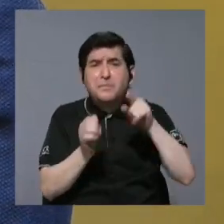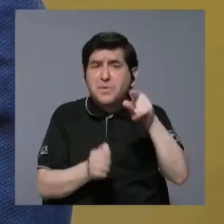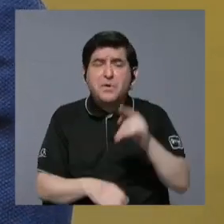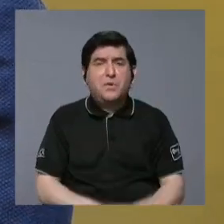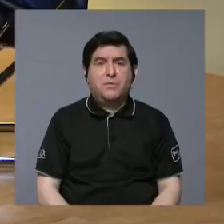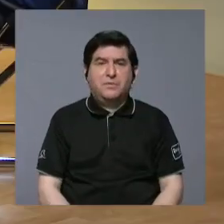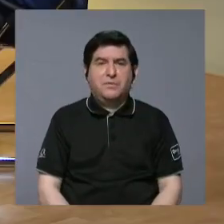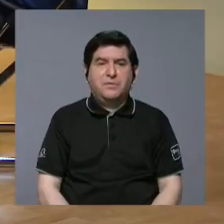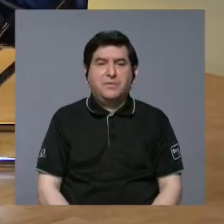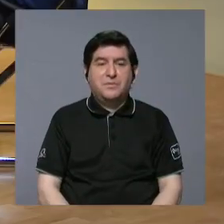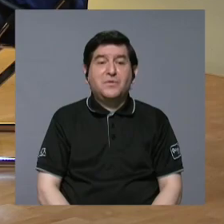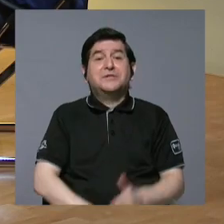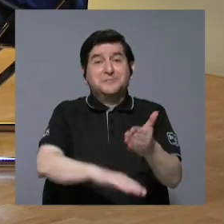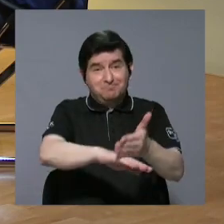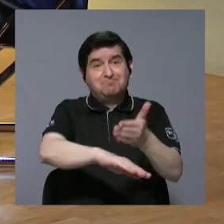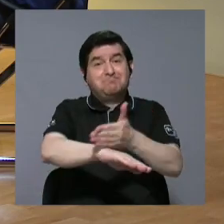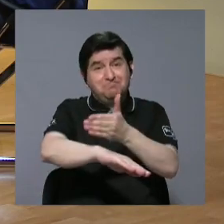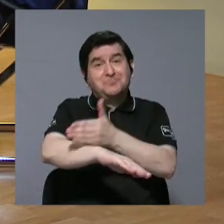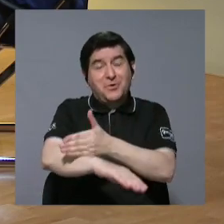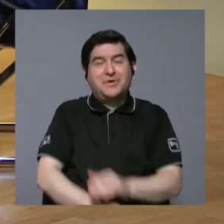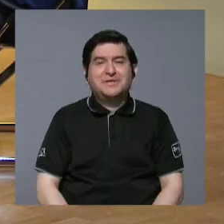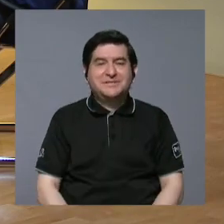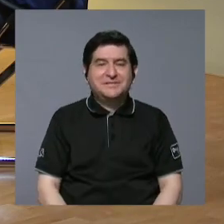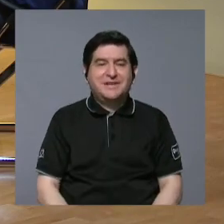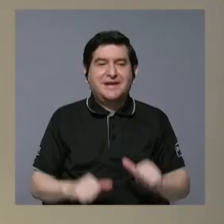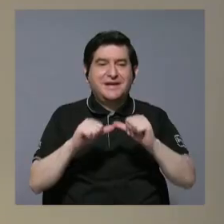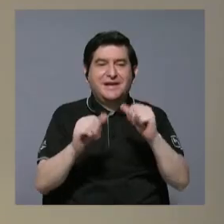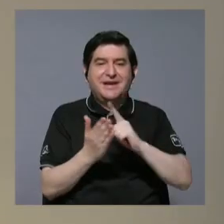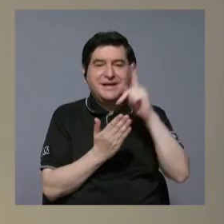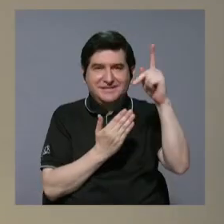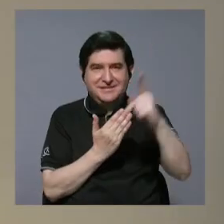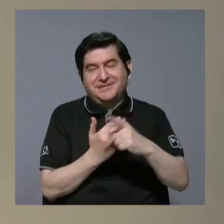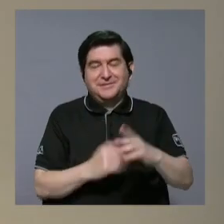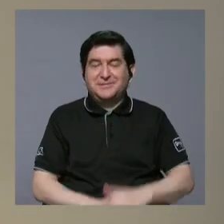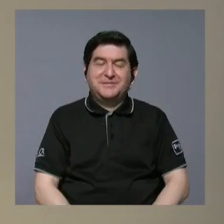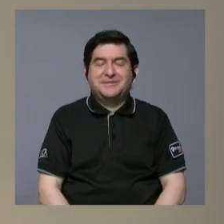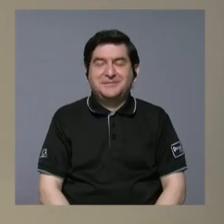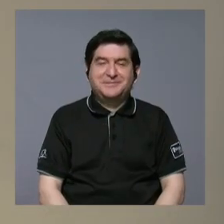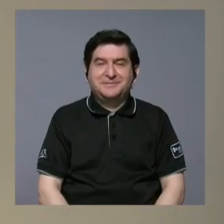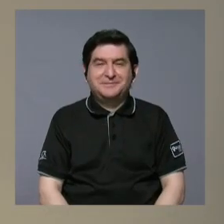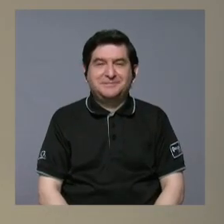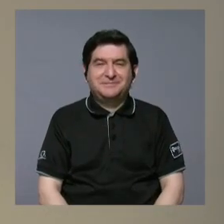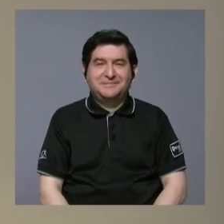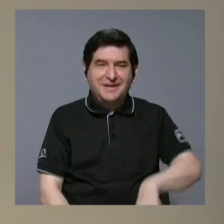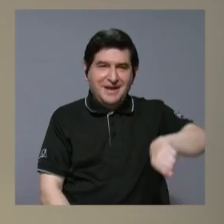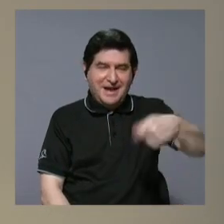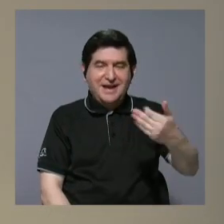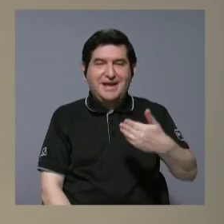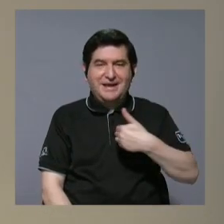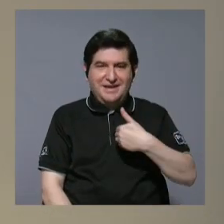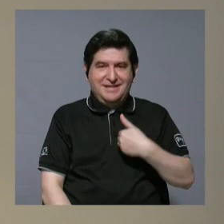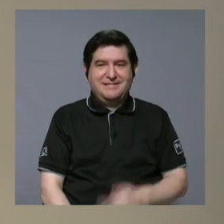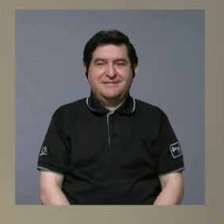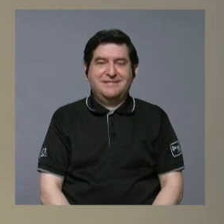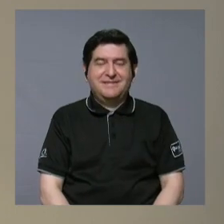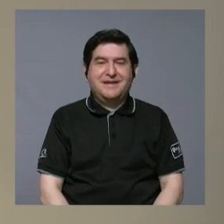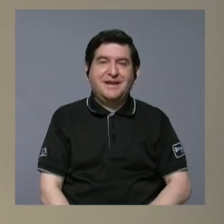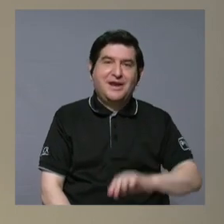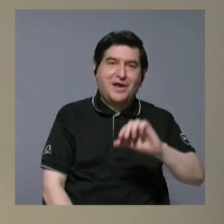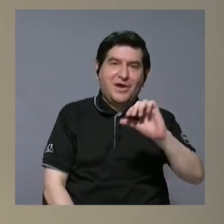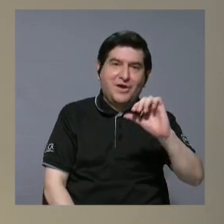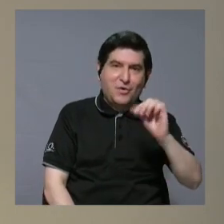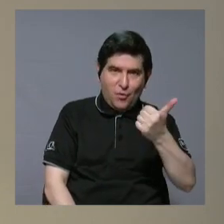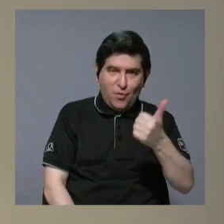ser. Salgamos adelante con el siguiente programa, porque el canal tiene otro